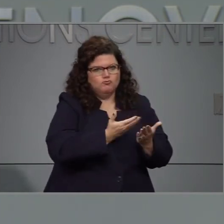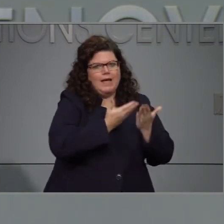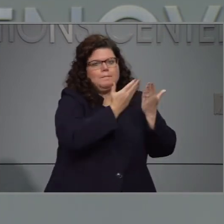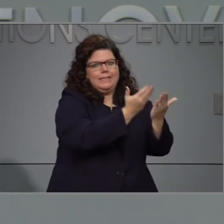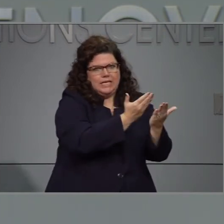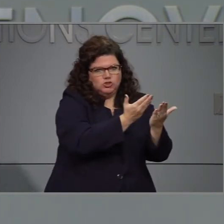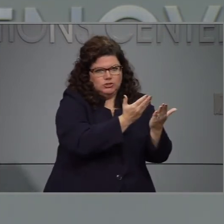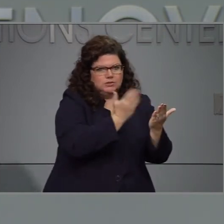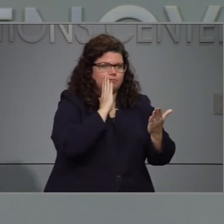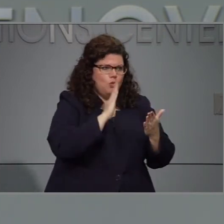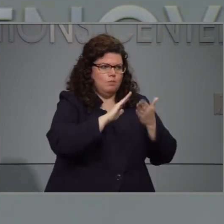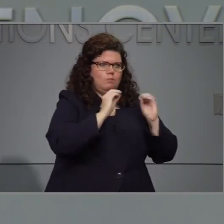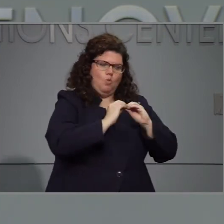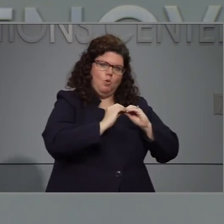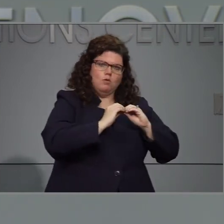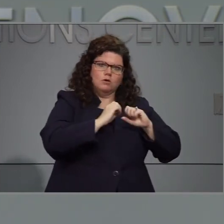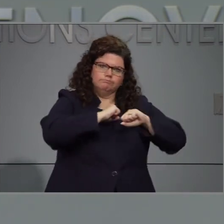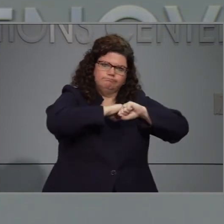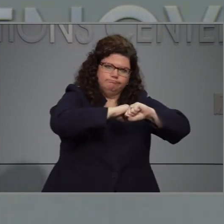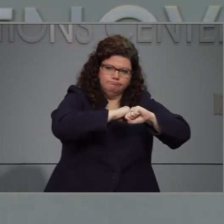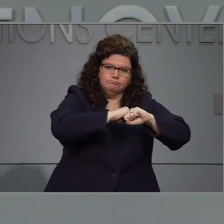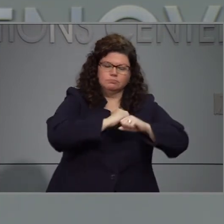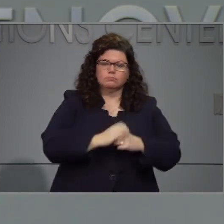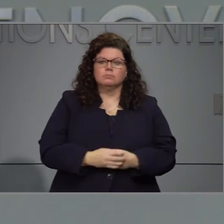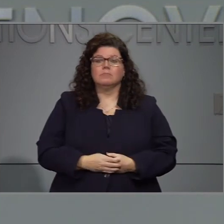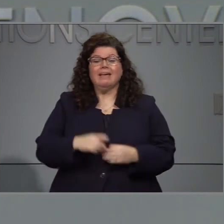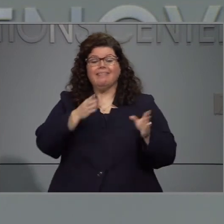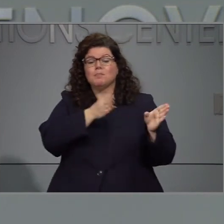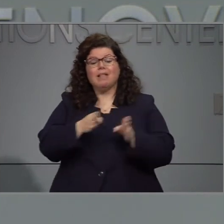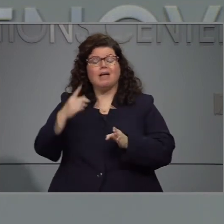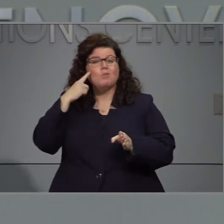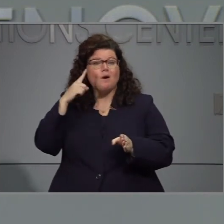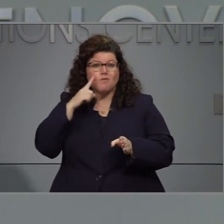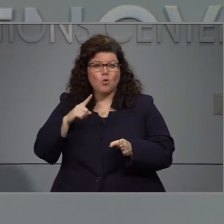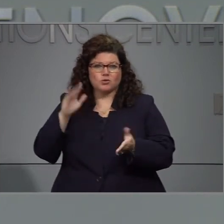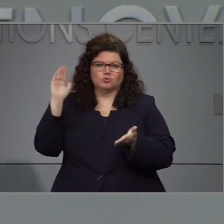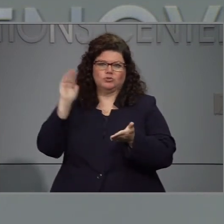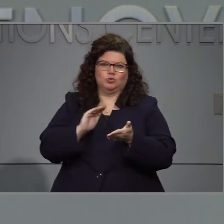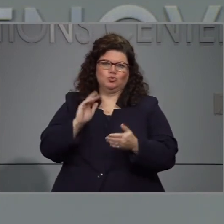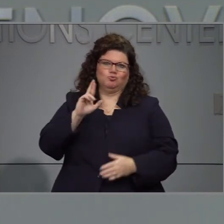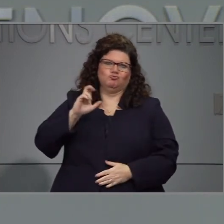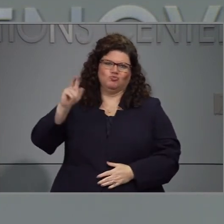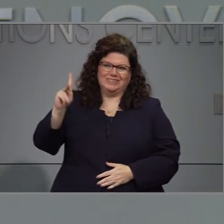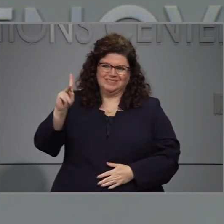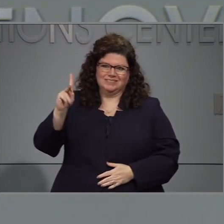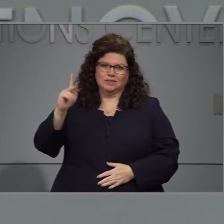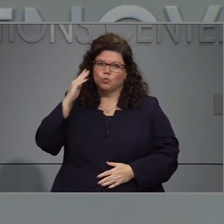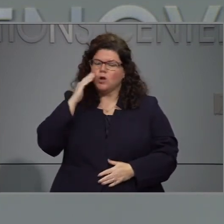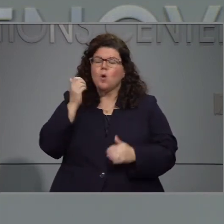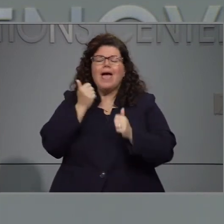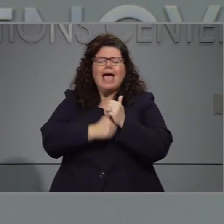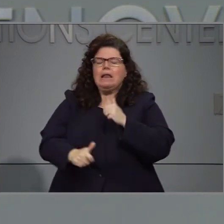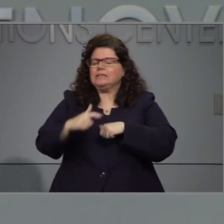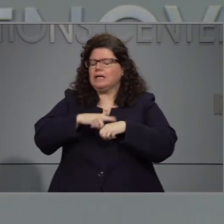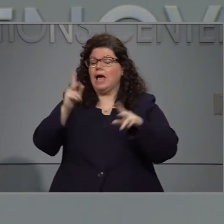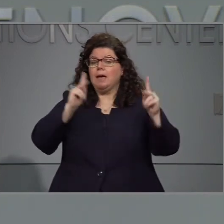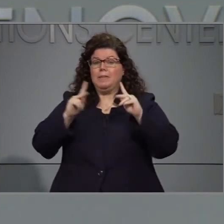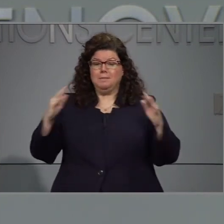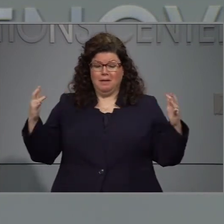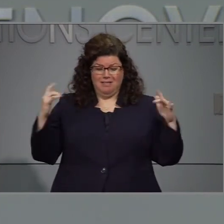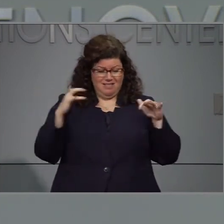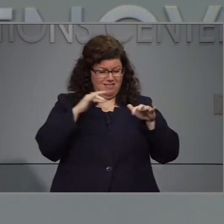nuestra opinión para la Convención Republicana para que sean más fuertes sus regulaciones. Sabemos que es un riesgo